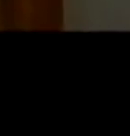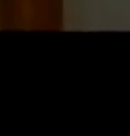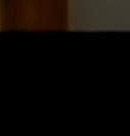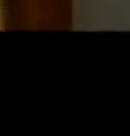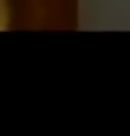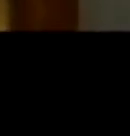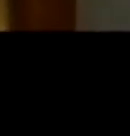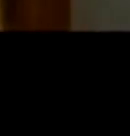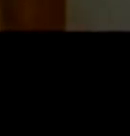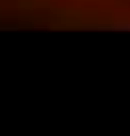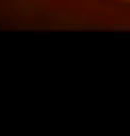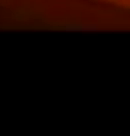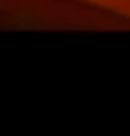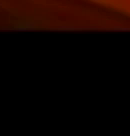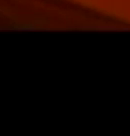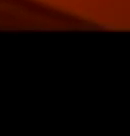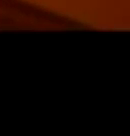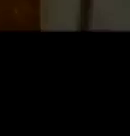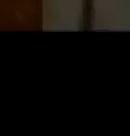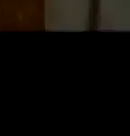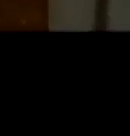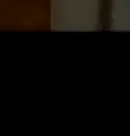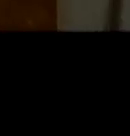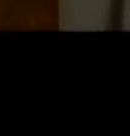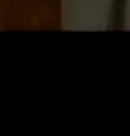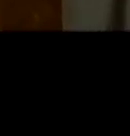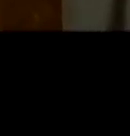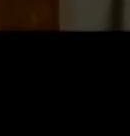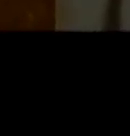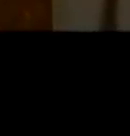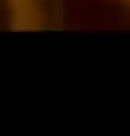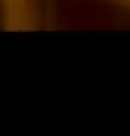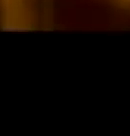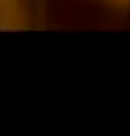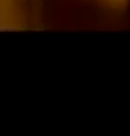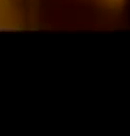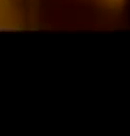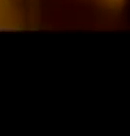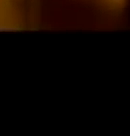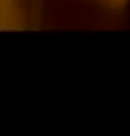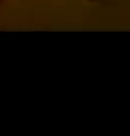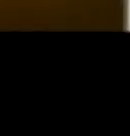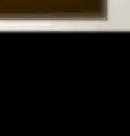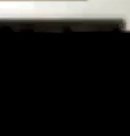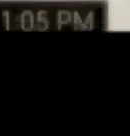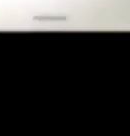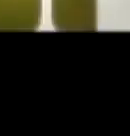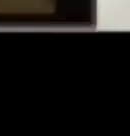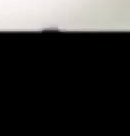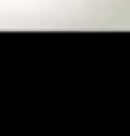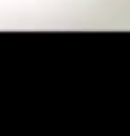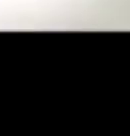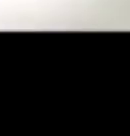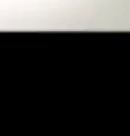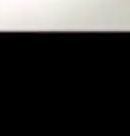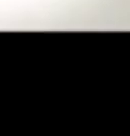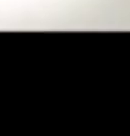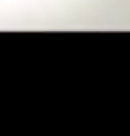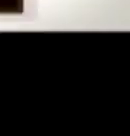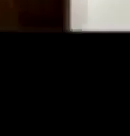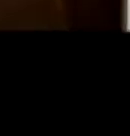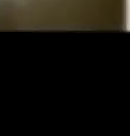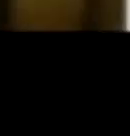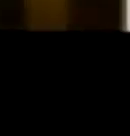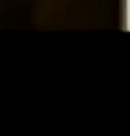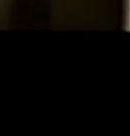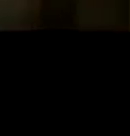Amor, sutil distancia. Será mejor cuidarse de egoísmos y